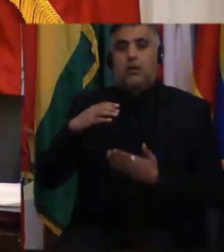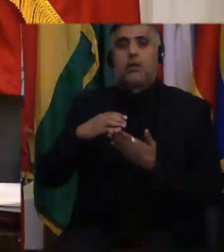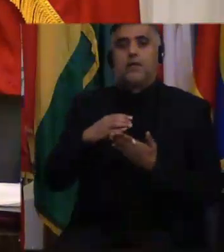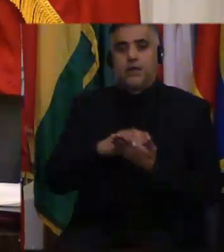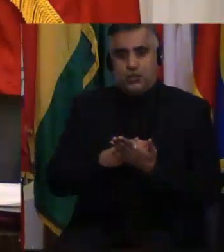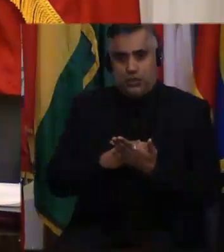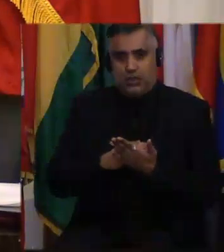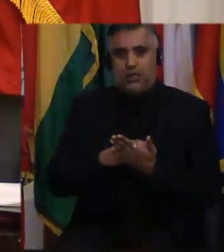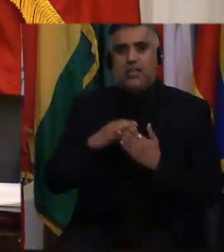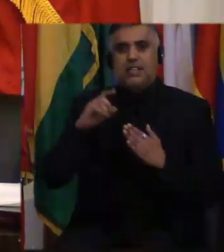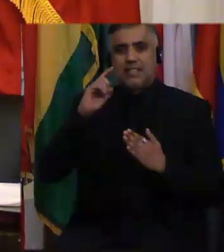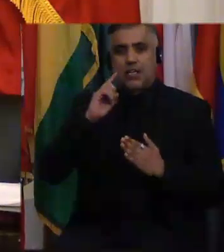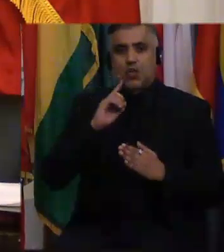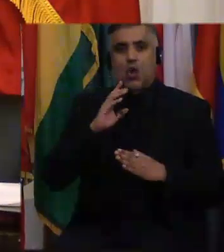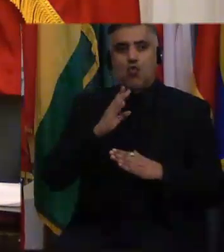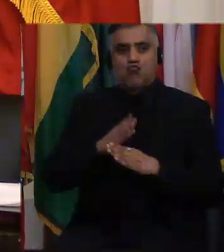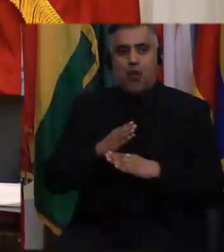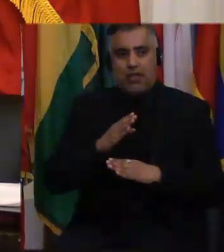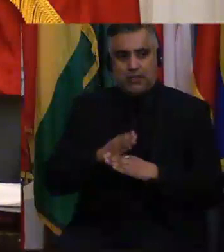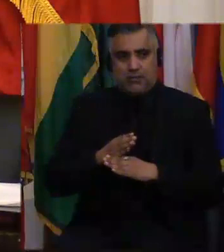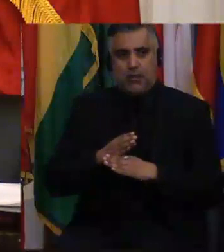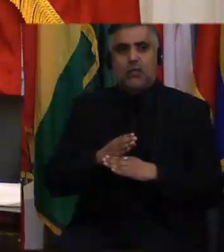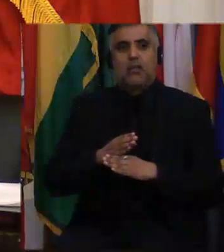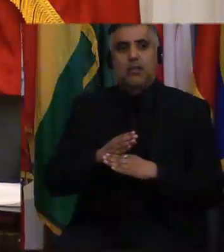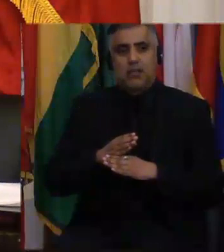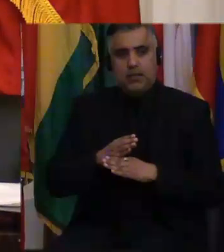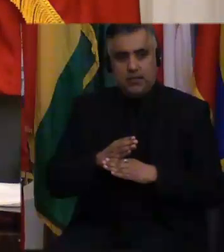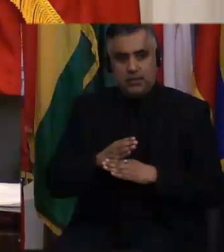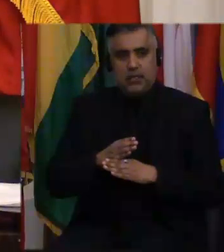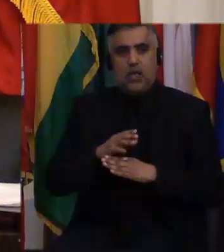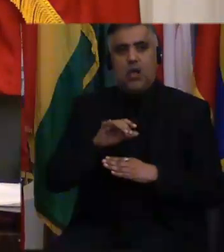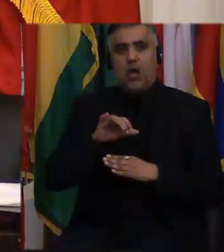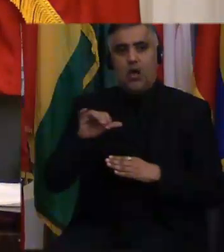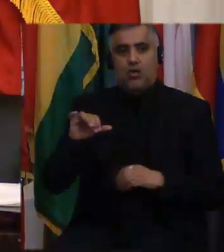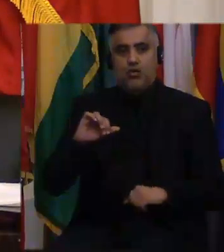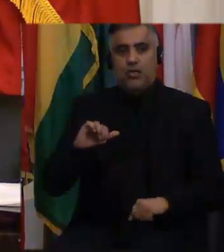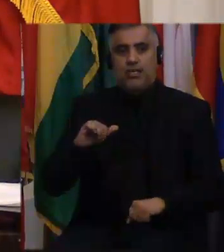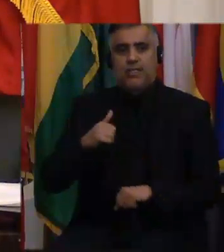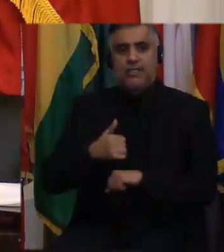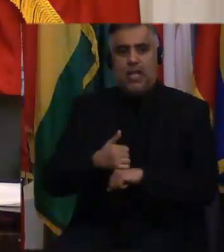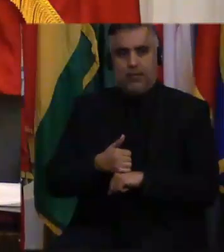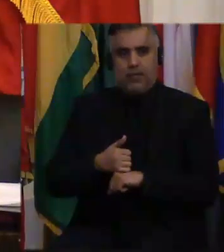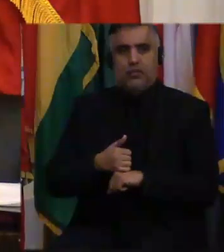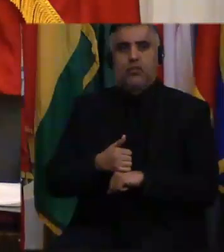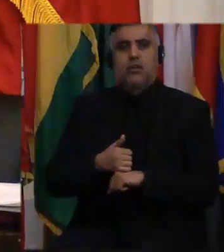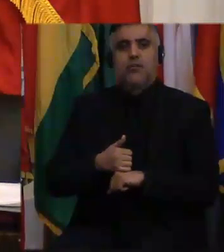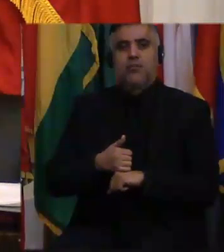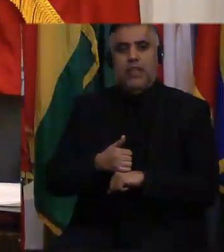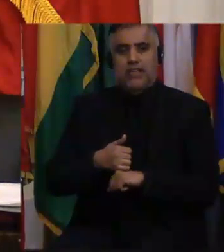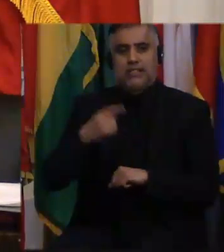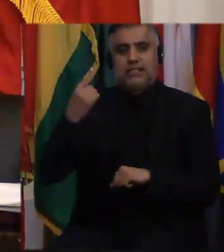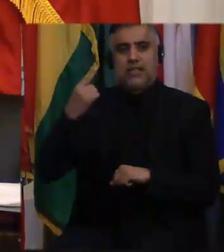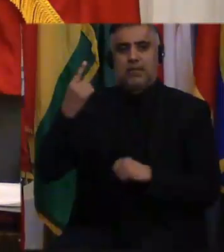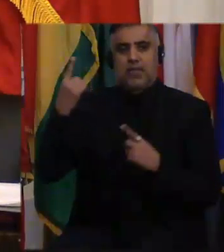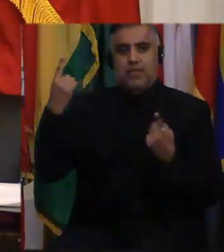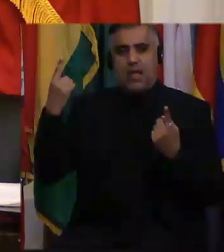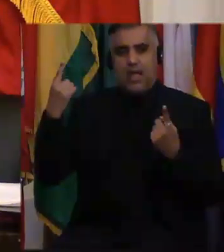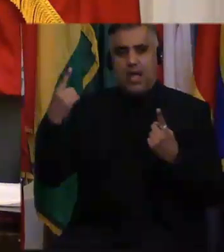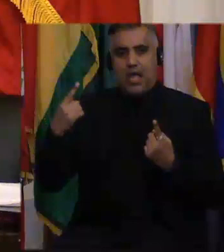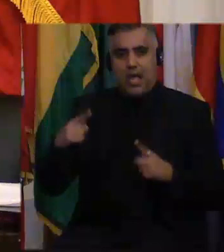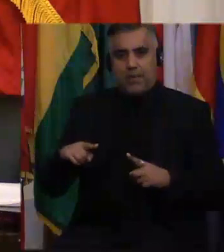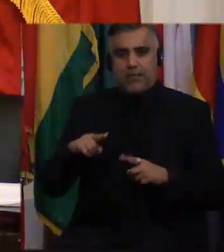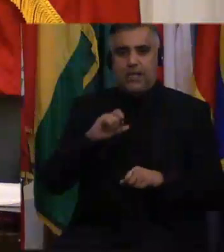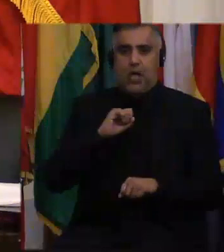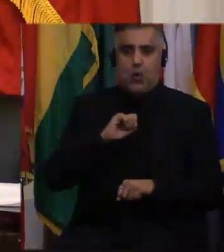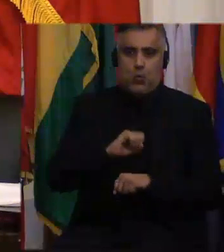previsto específicamente para el lugar de trabajo, el lugar de estudio y también los servicios de